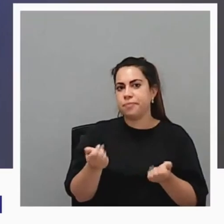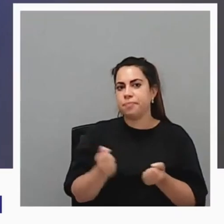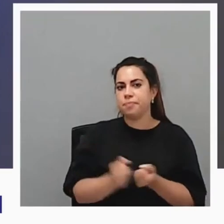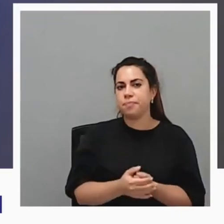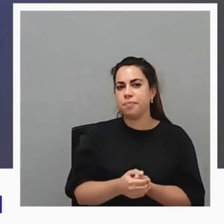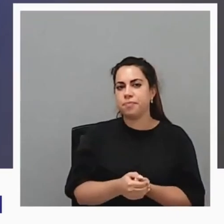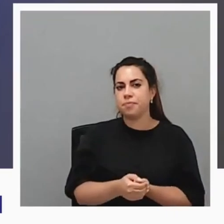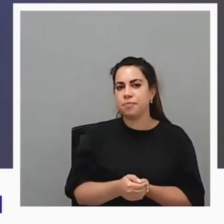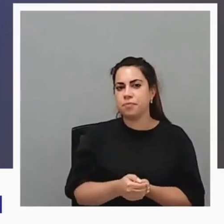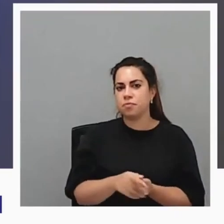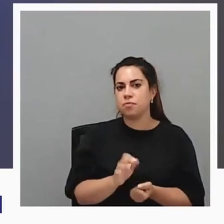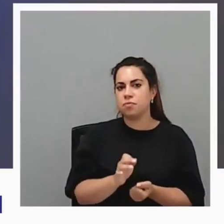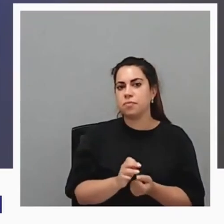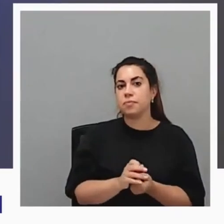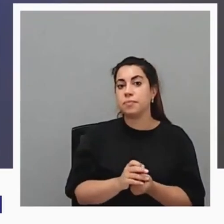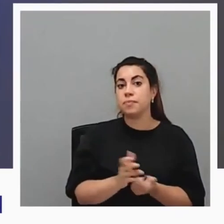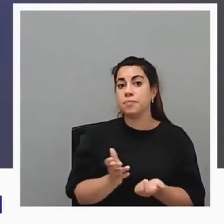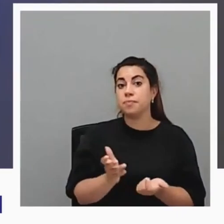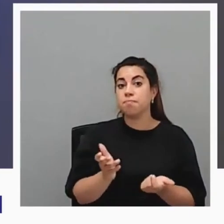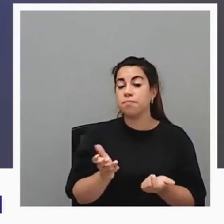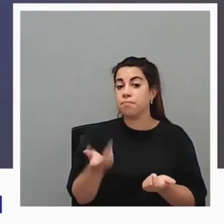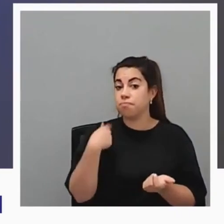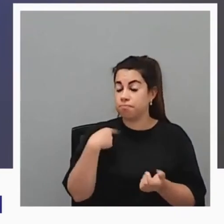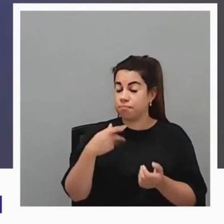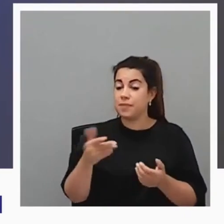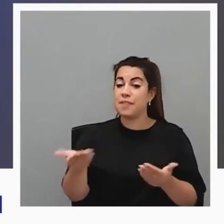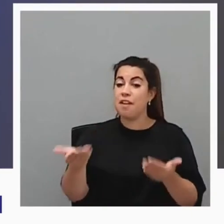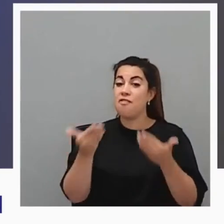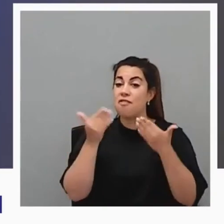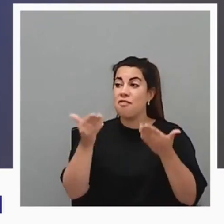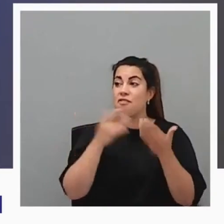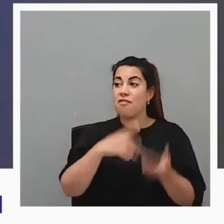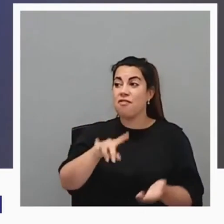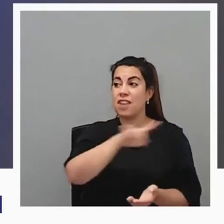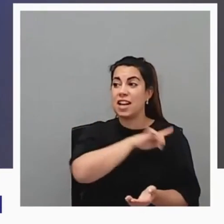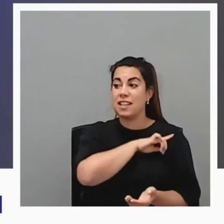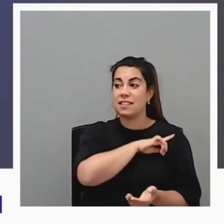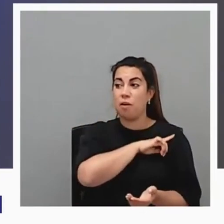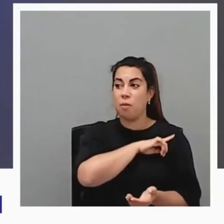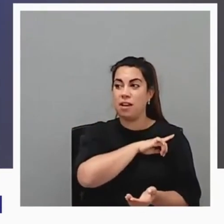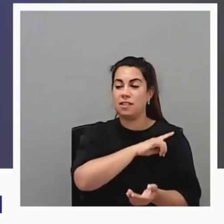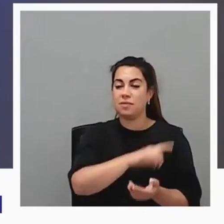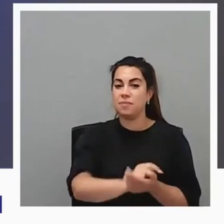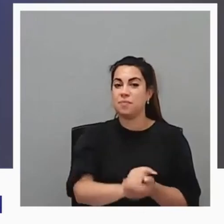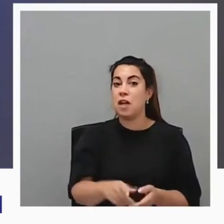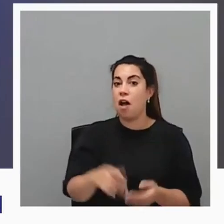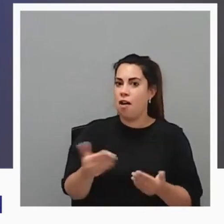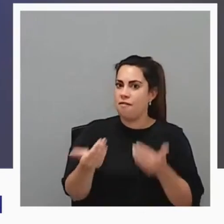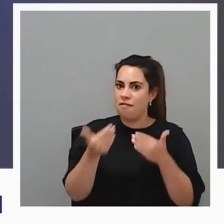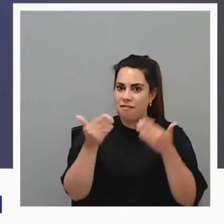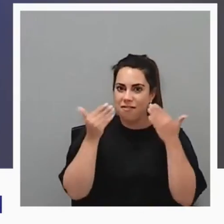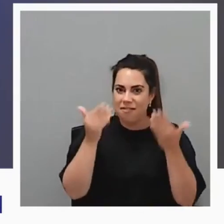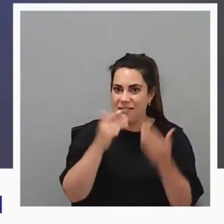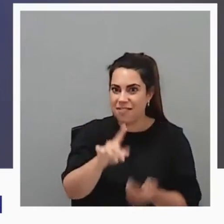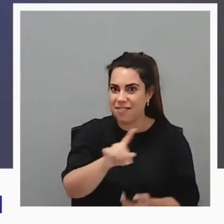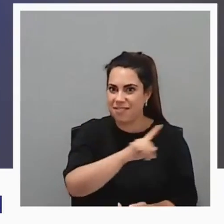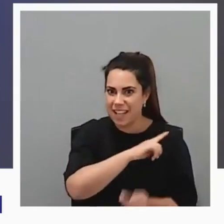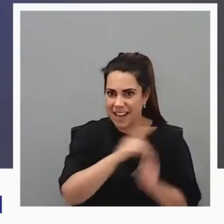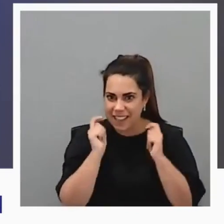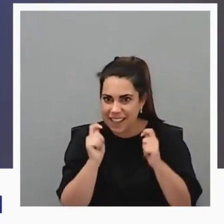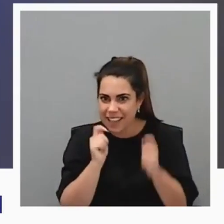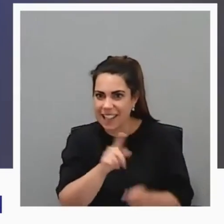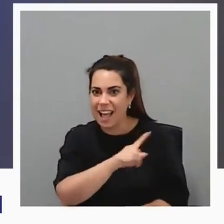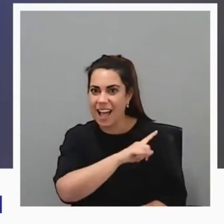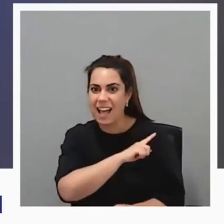en Ámsterdam, ¿no? Y entonces me felicitaba, ¿no? Señor Eguiguren, pues felicidades porque ha recorrido usted 2 veces